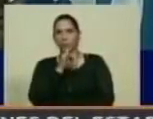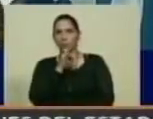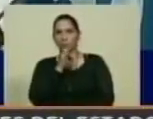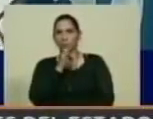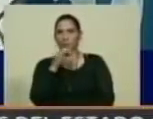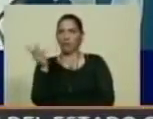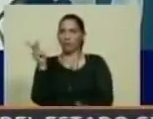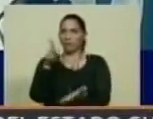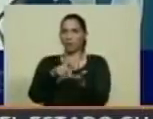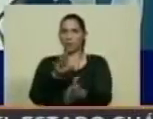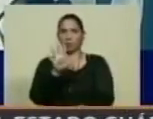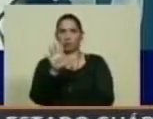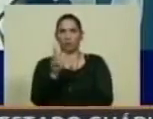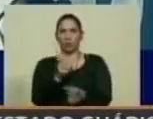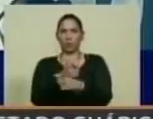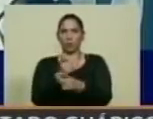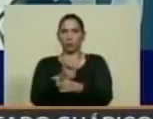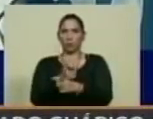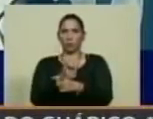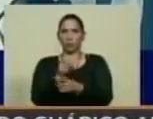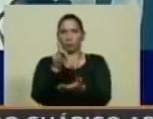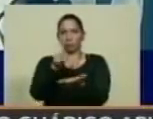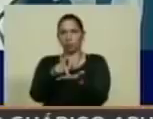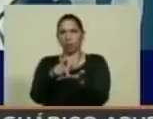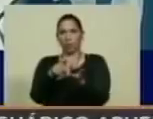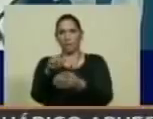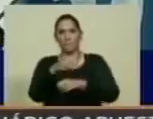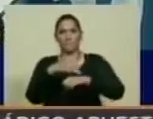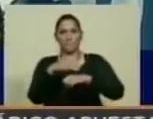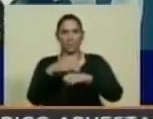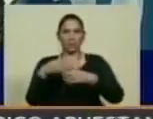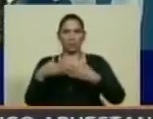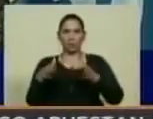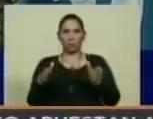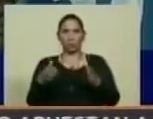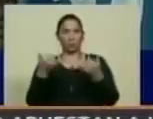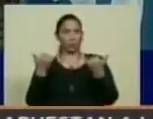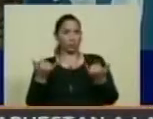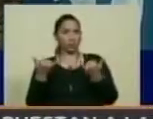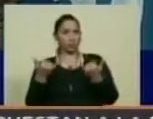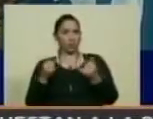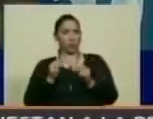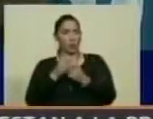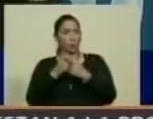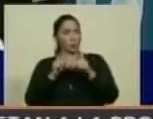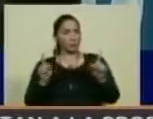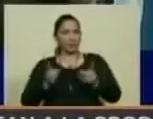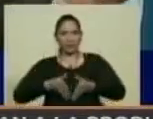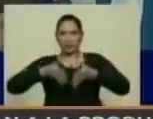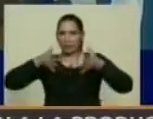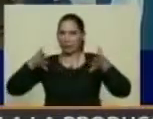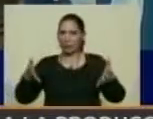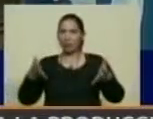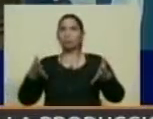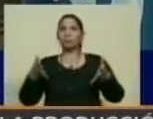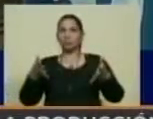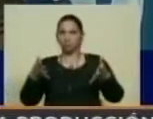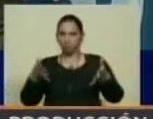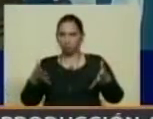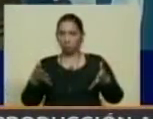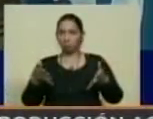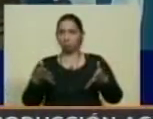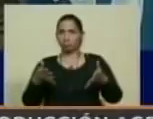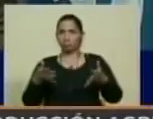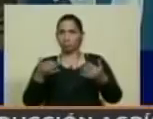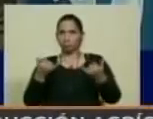agosto a este Ministerio Público, que evidencia una gran diferencia, notable, tremenda, con la piratería